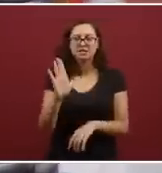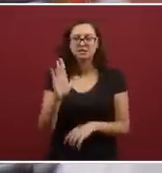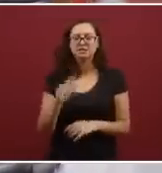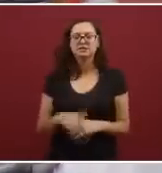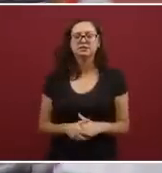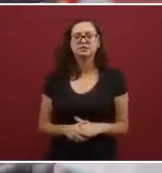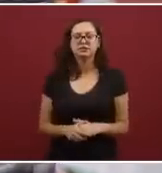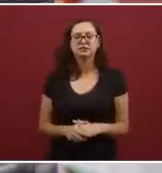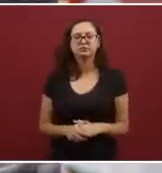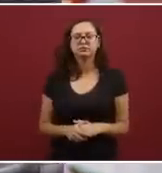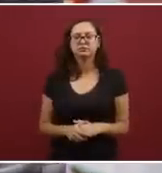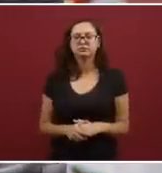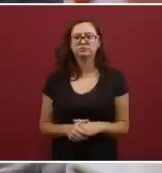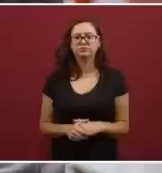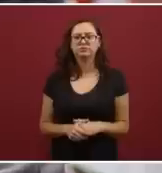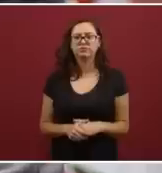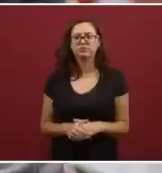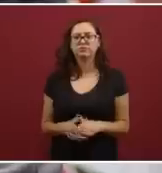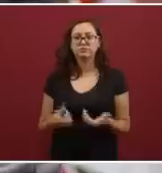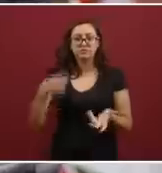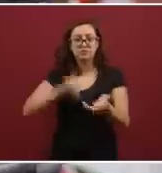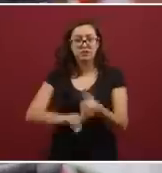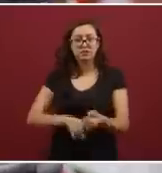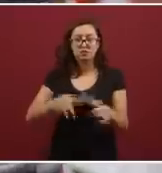tienen una organización social